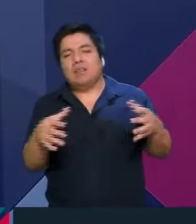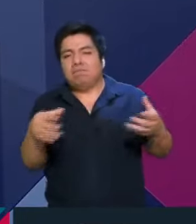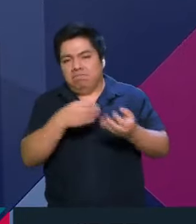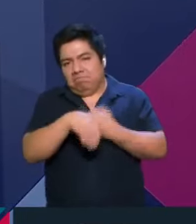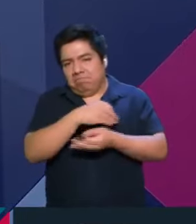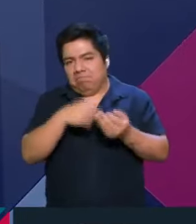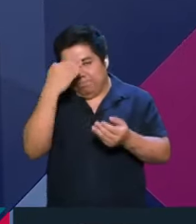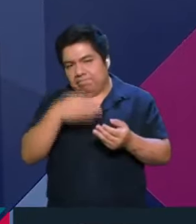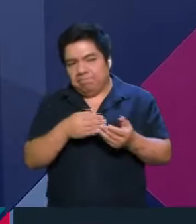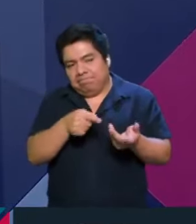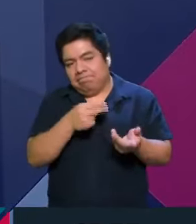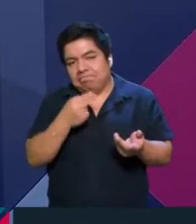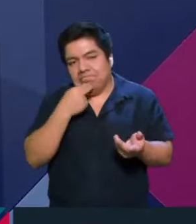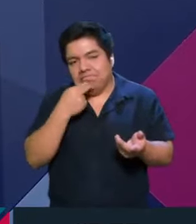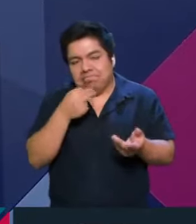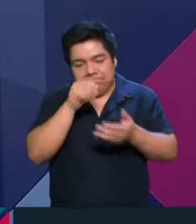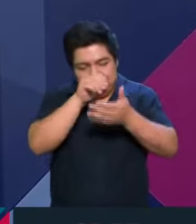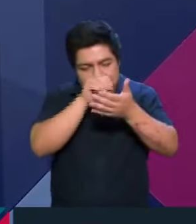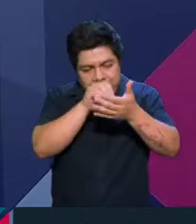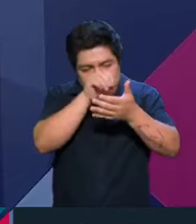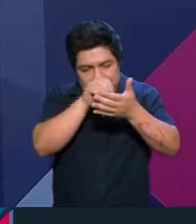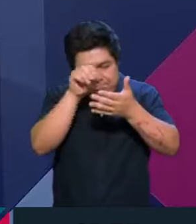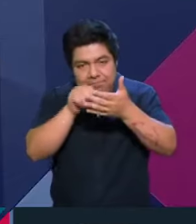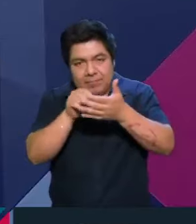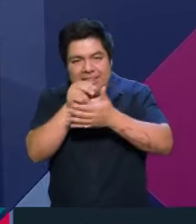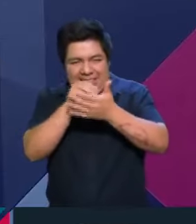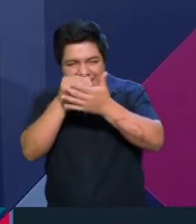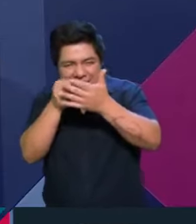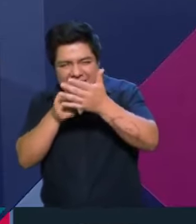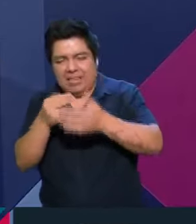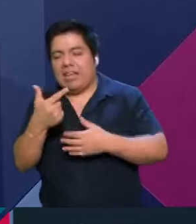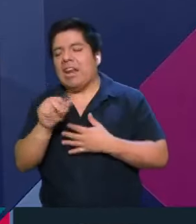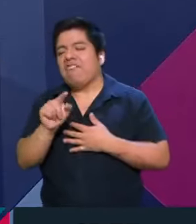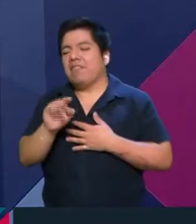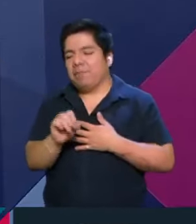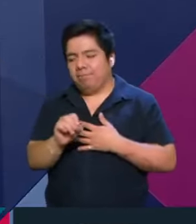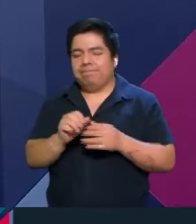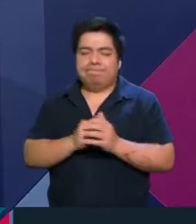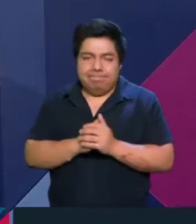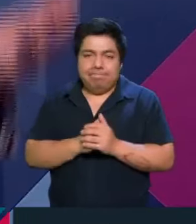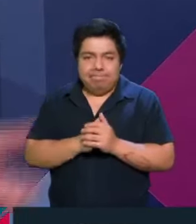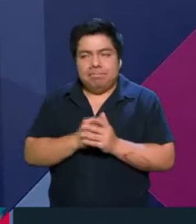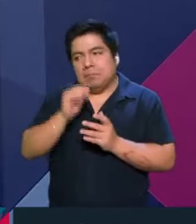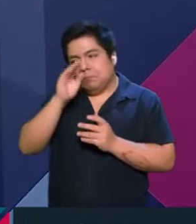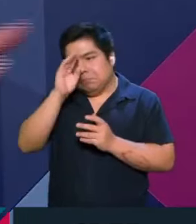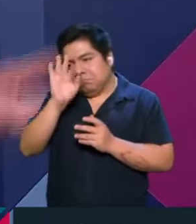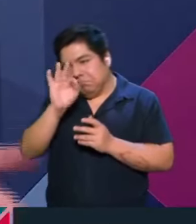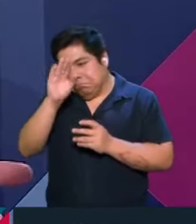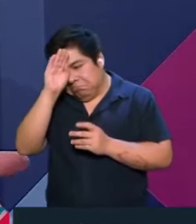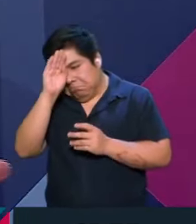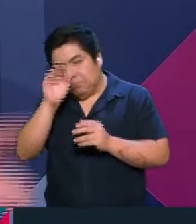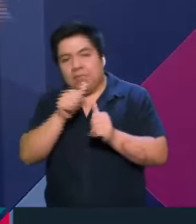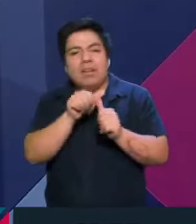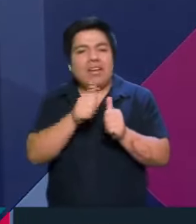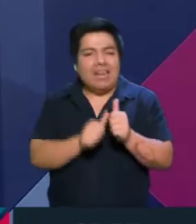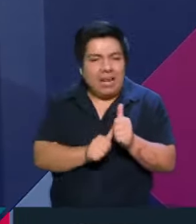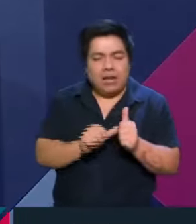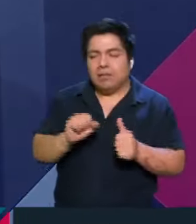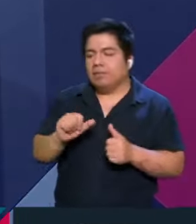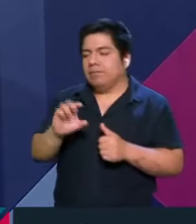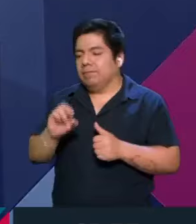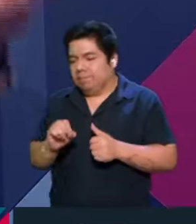instrumentos que se utilizan en el grabado son populares. Y así como podemos pensar en el arte sacro que tiene